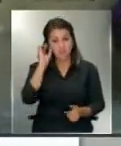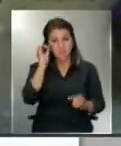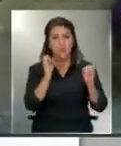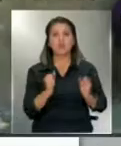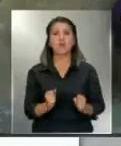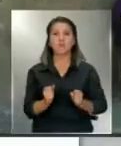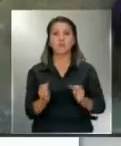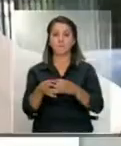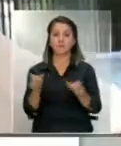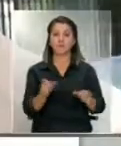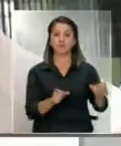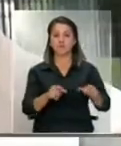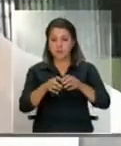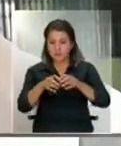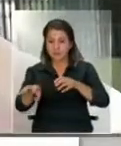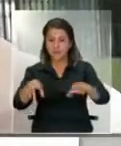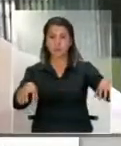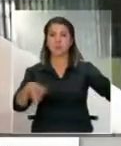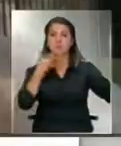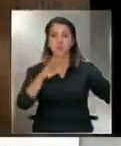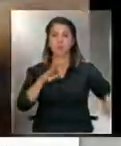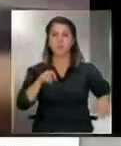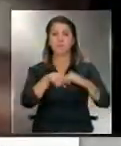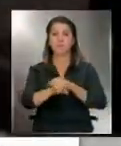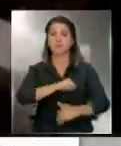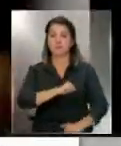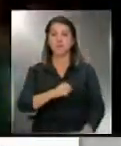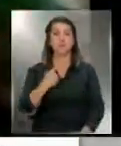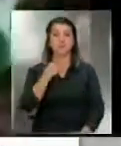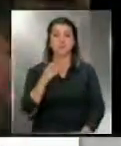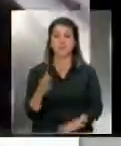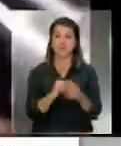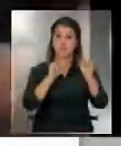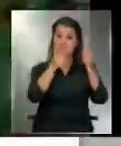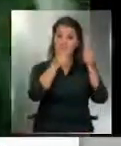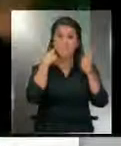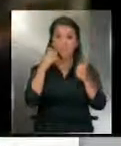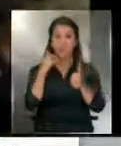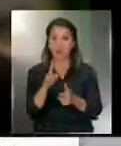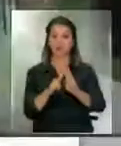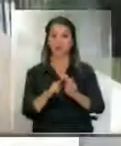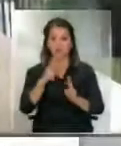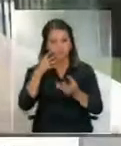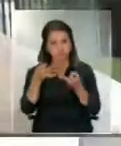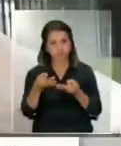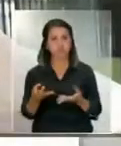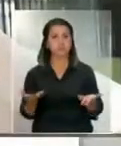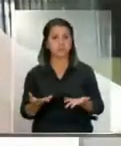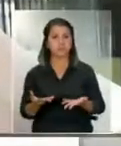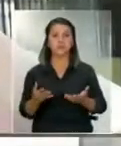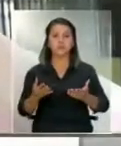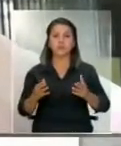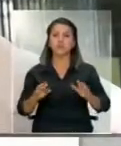la cantidad de pasajeros. Metro de Santiago, por decirlo de alguna forma, es víctima de su propio éxito. La única solución razonable es construir